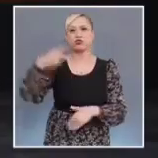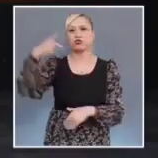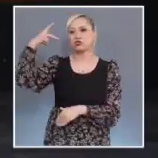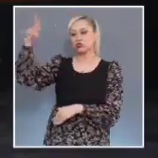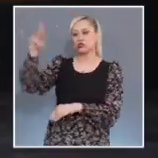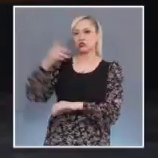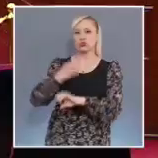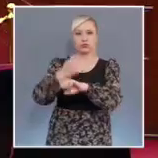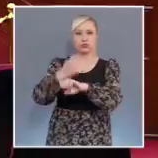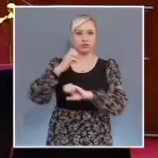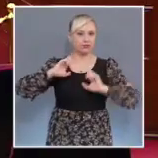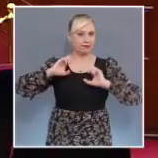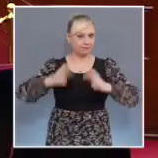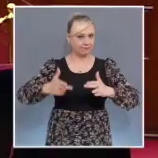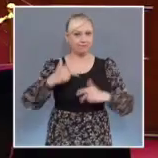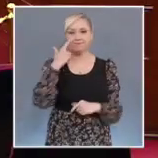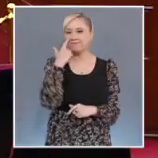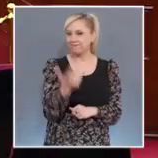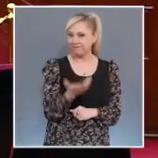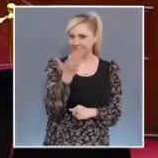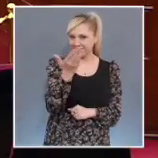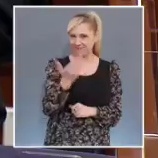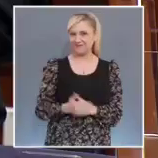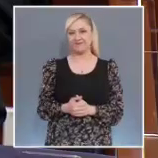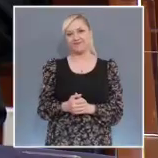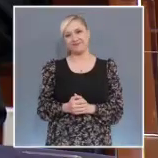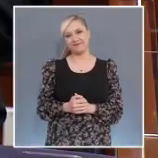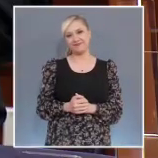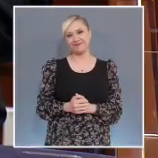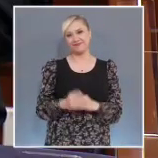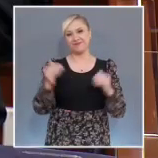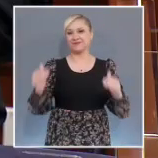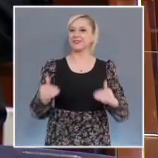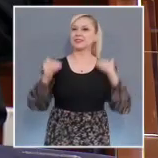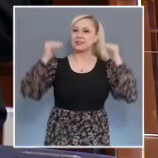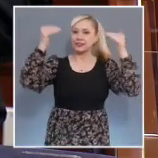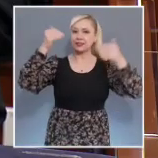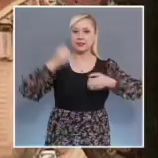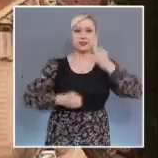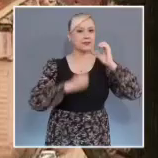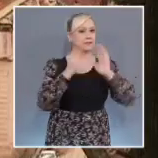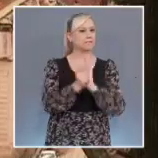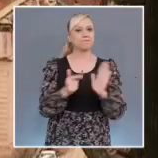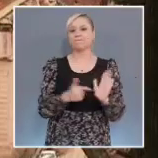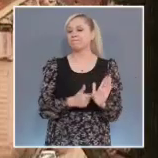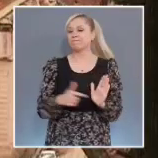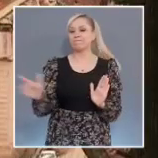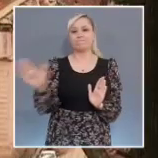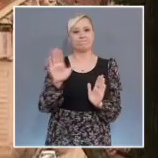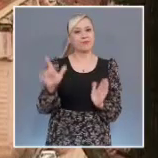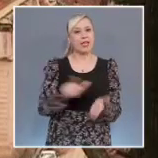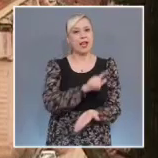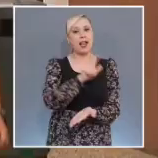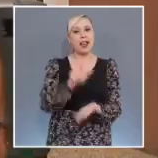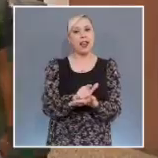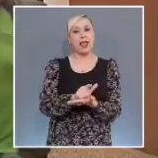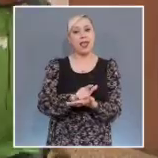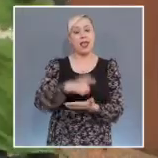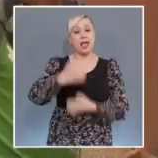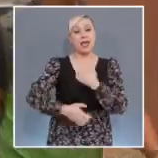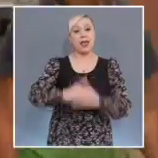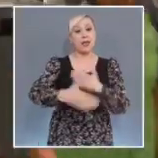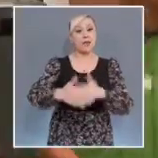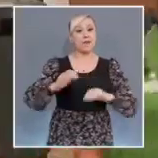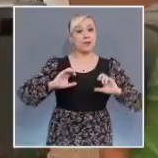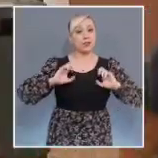Veamos. El Pleno de la Suprema Corte declaró inválido que la Ley de Archivos de Chiapas regulara un registro